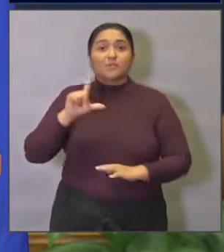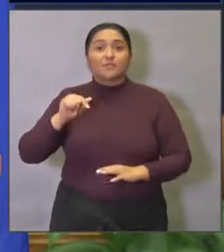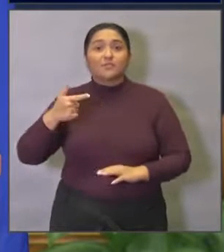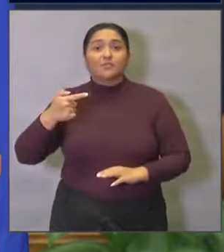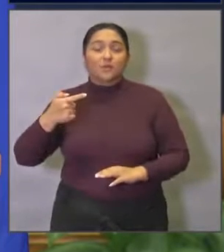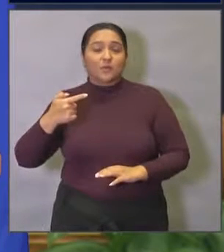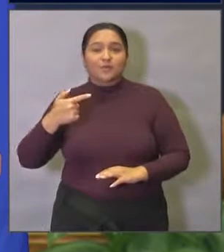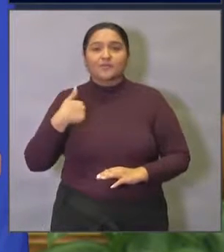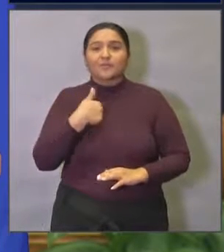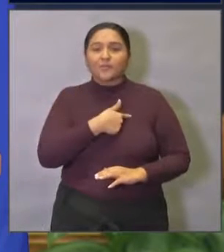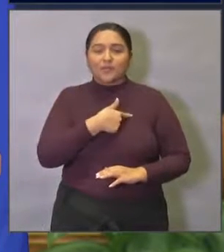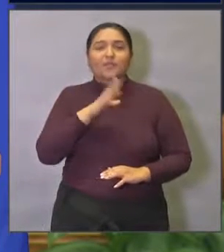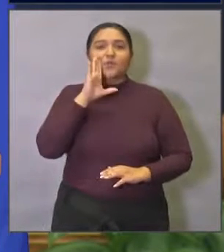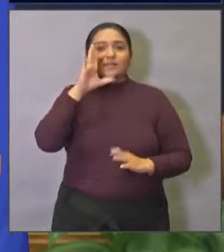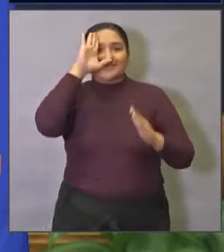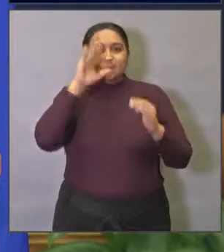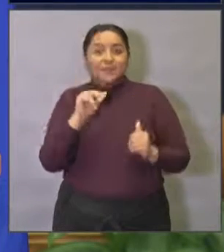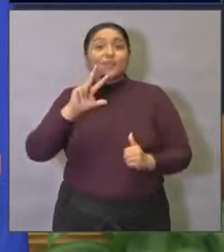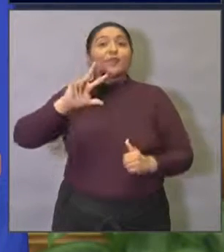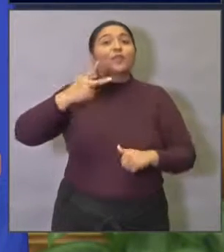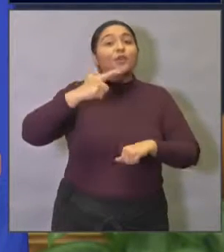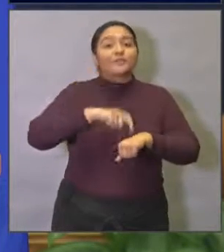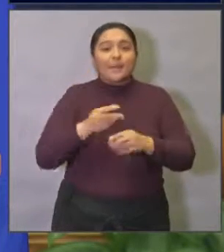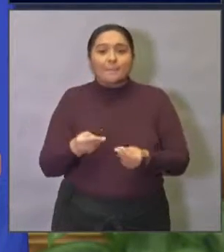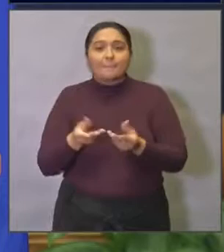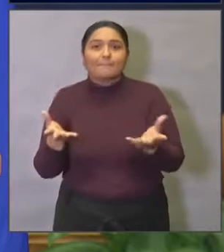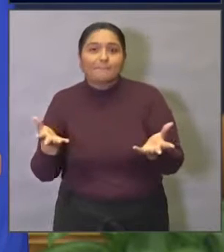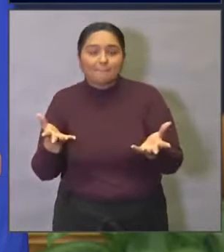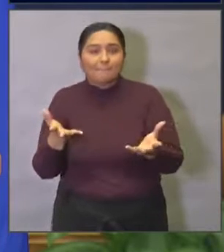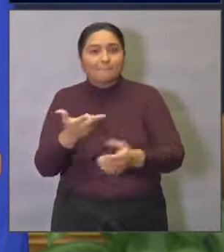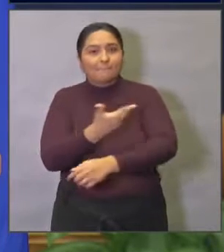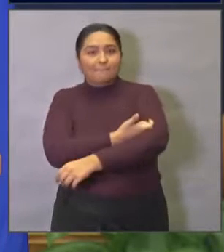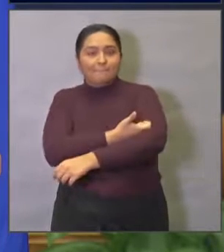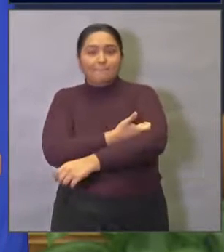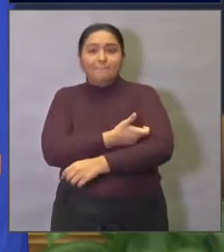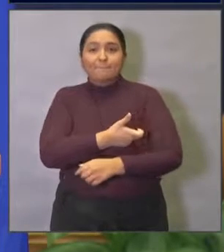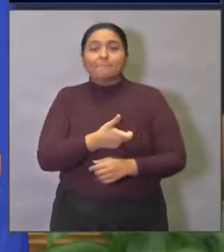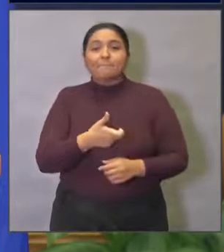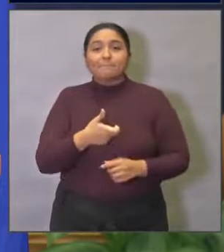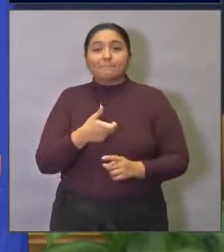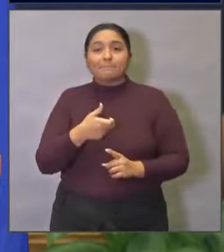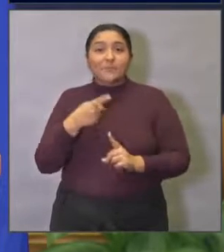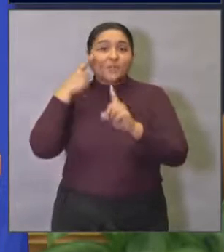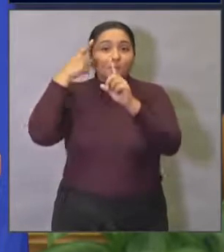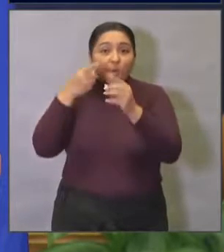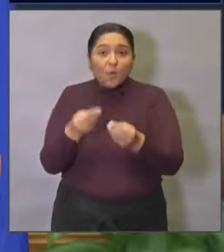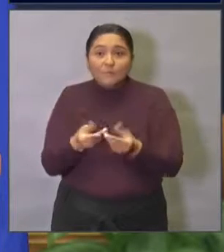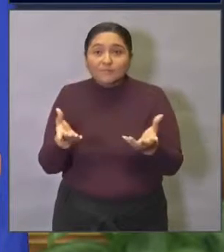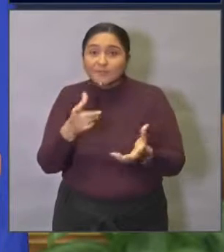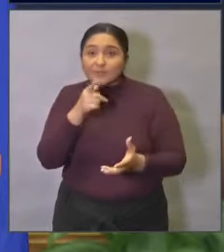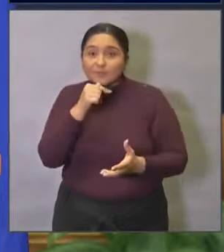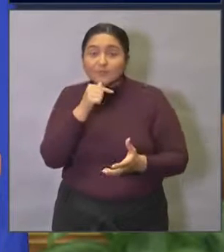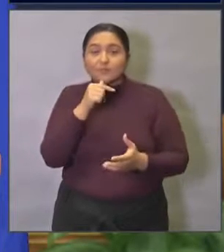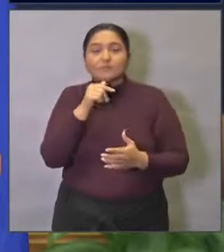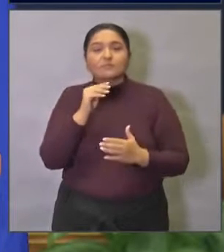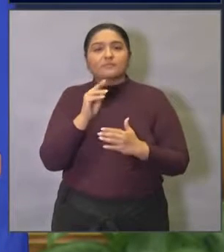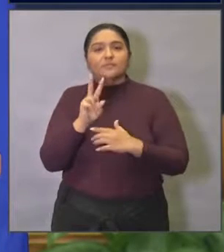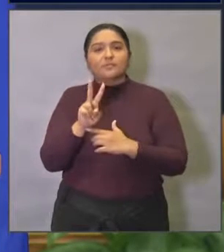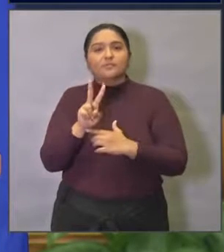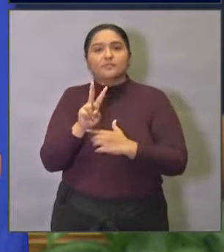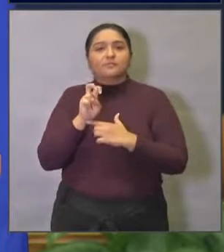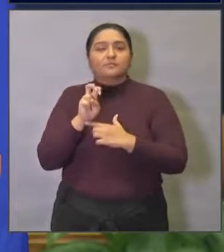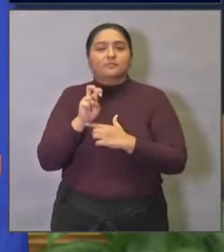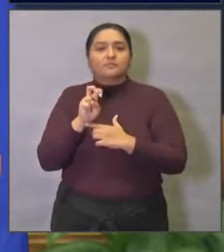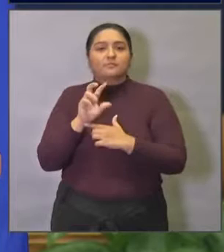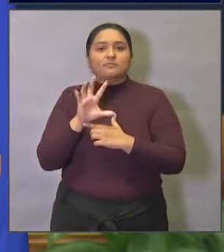obtener una tercera envío de esta primera ola, con el objetivo de vacunar de